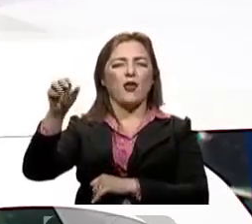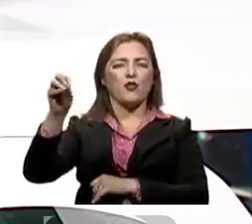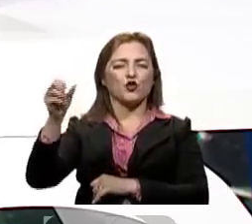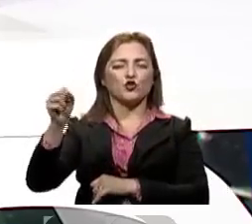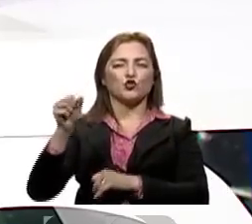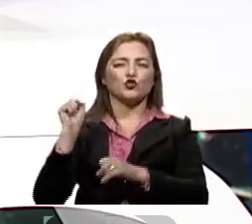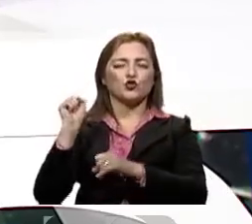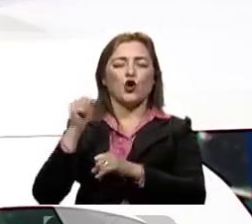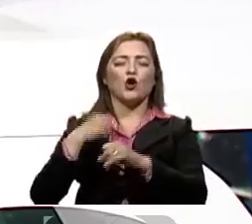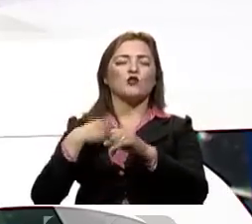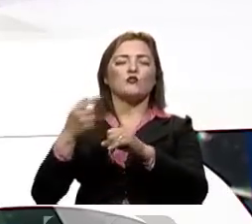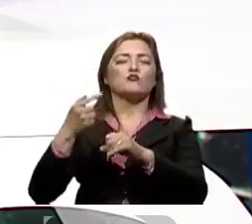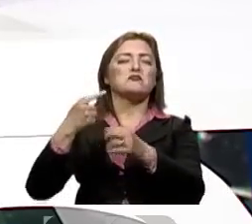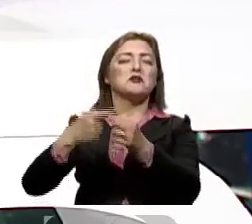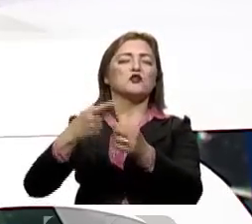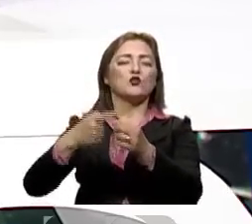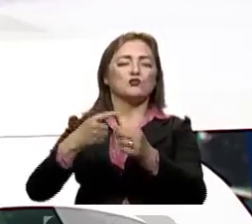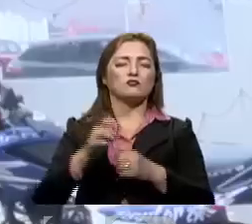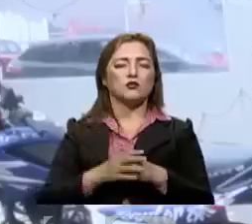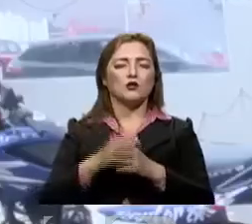el interior de una farmacia.